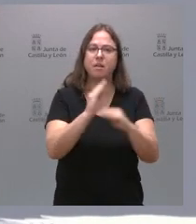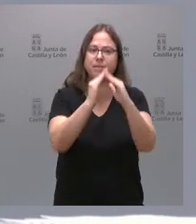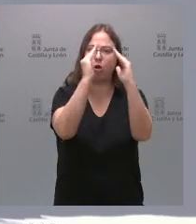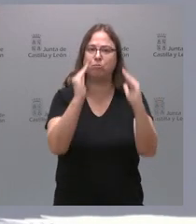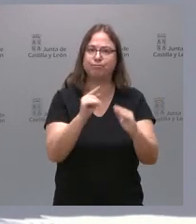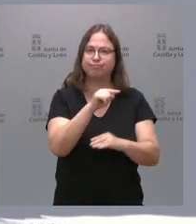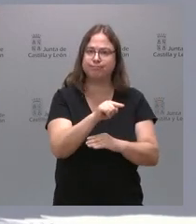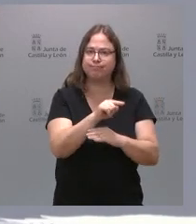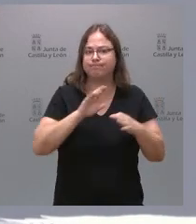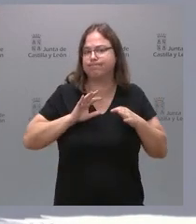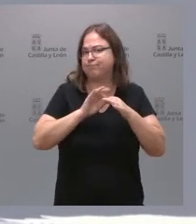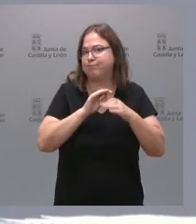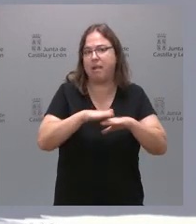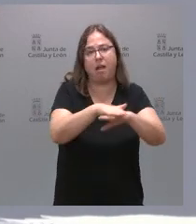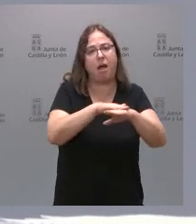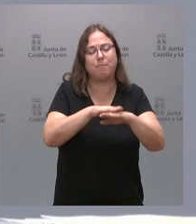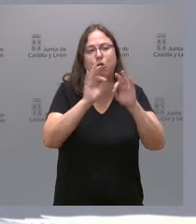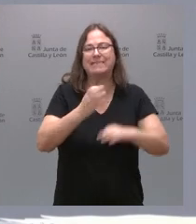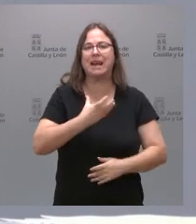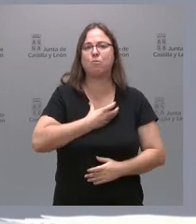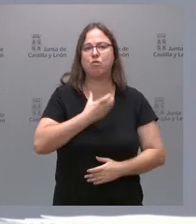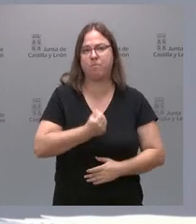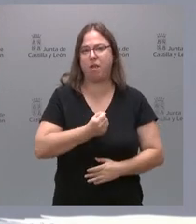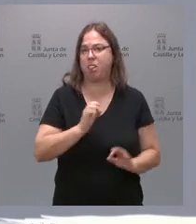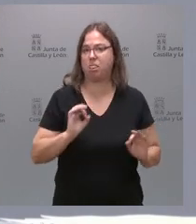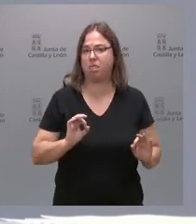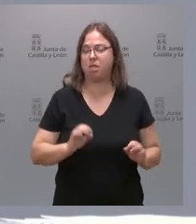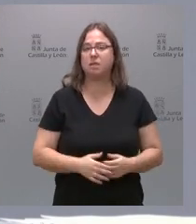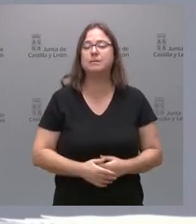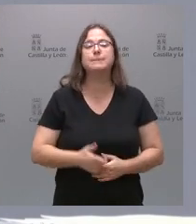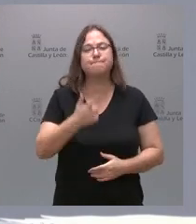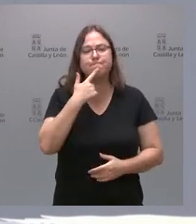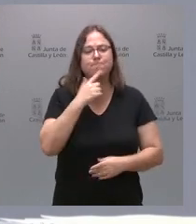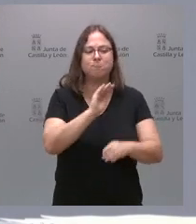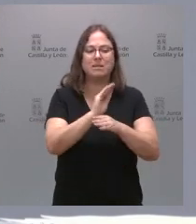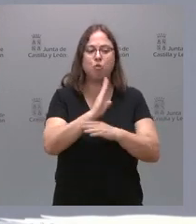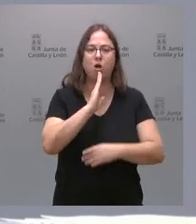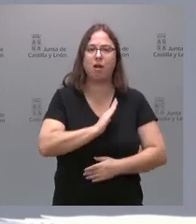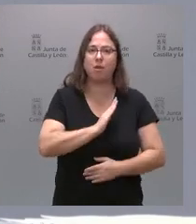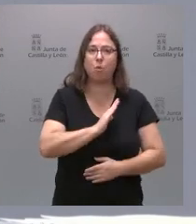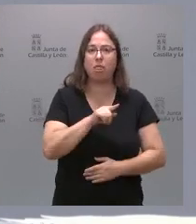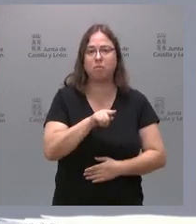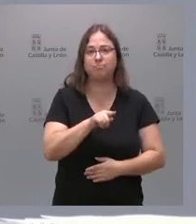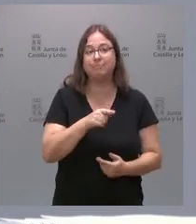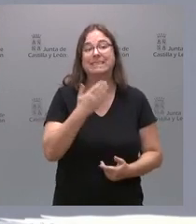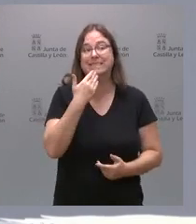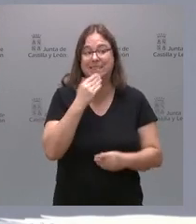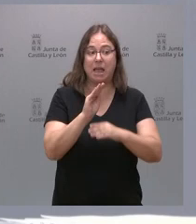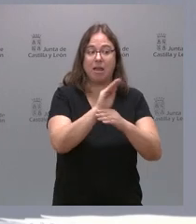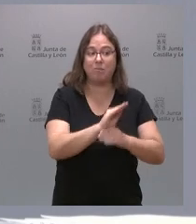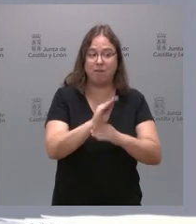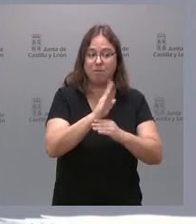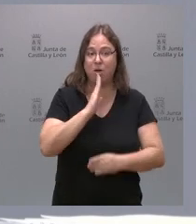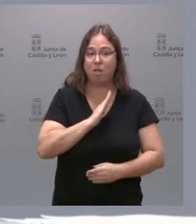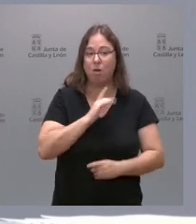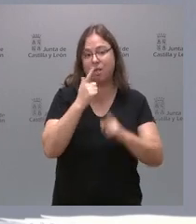centros corresponde al ámbito municipal lógicamente el mantenimiento adecuado también más segura la duración